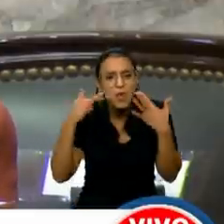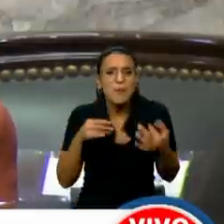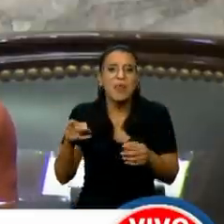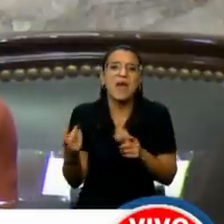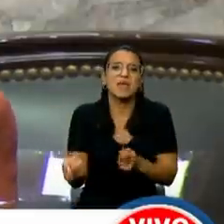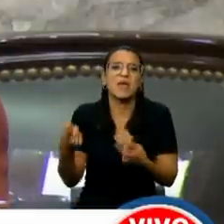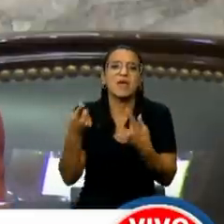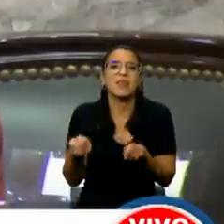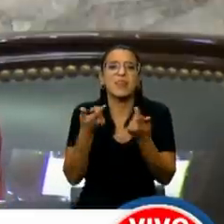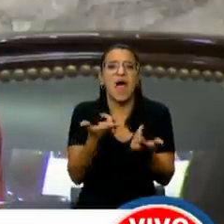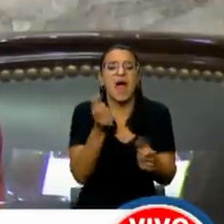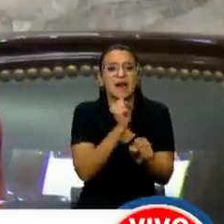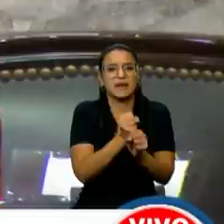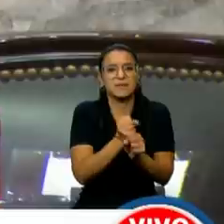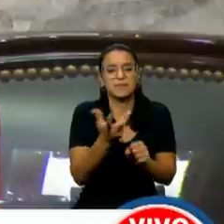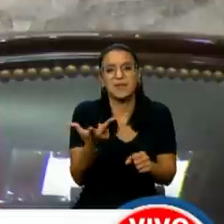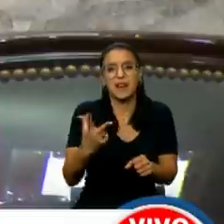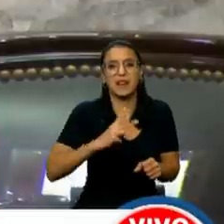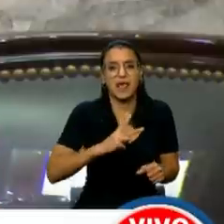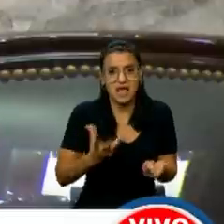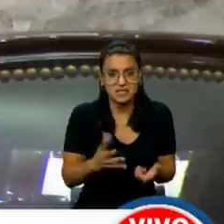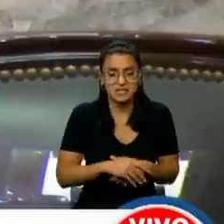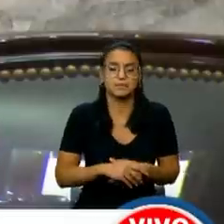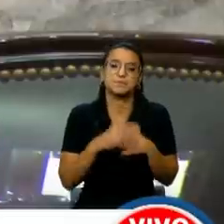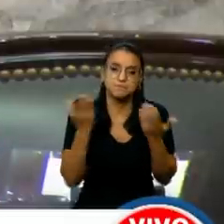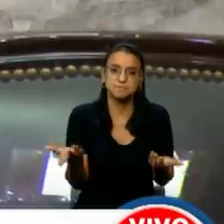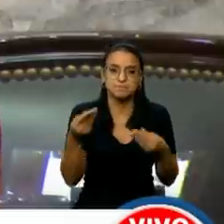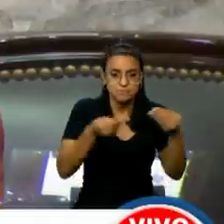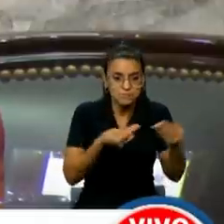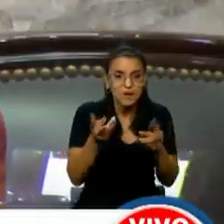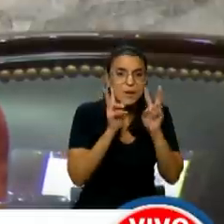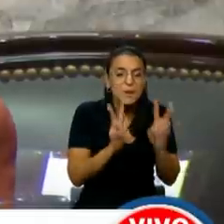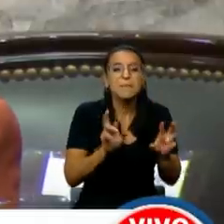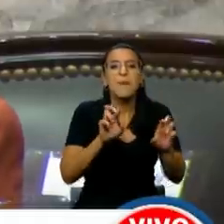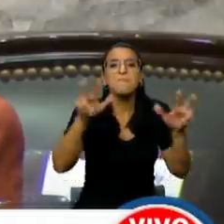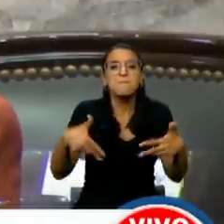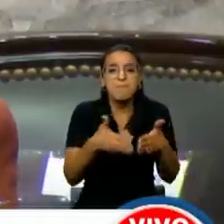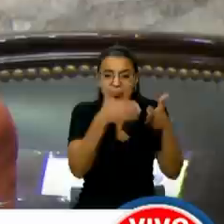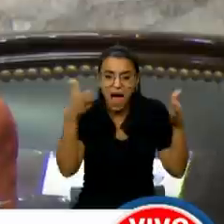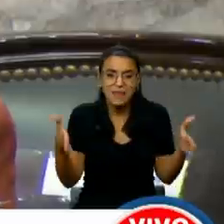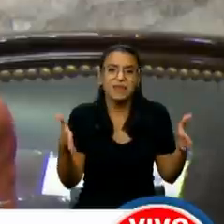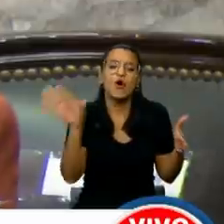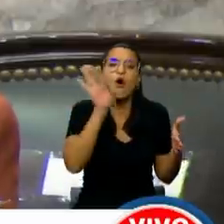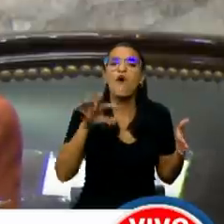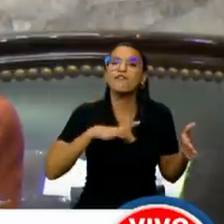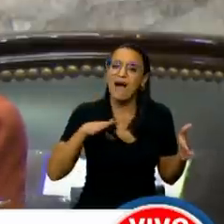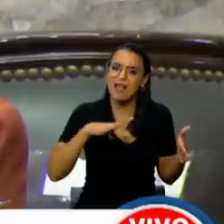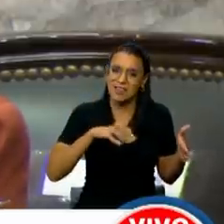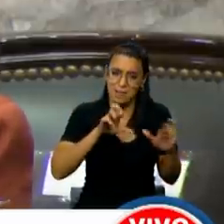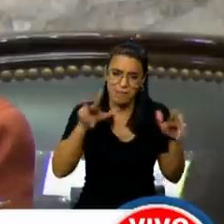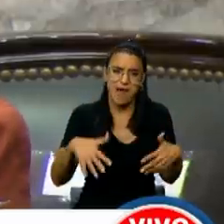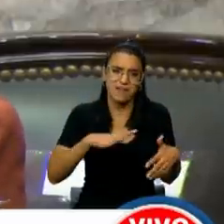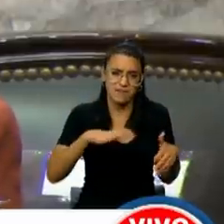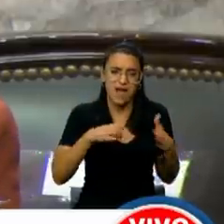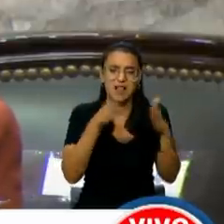riqueza entonces lo que vemos en el presupuesto el plan que o la falta del plan en